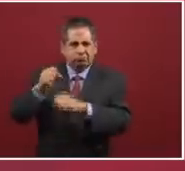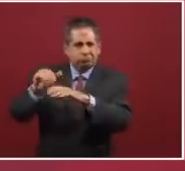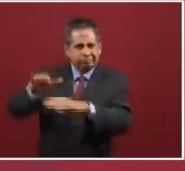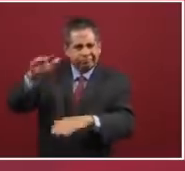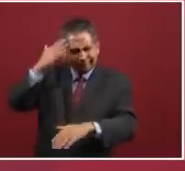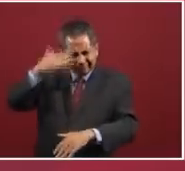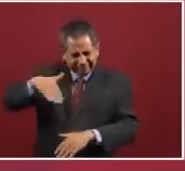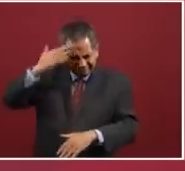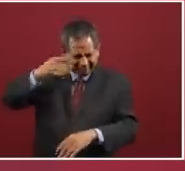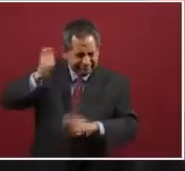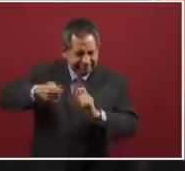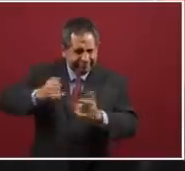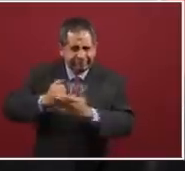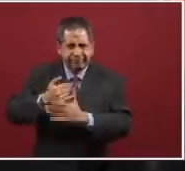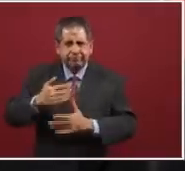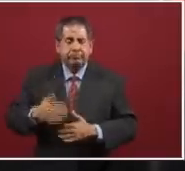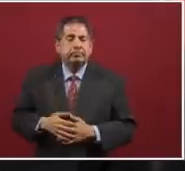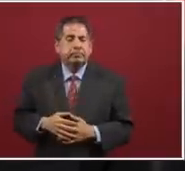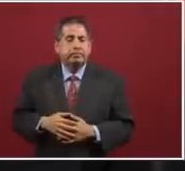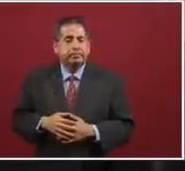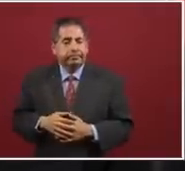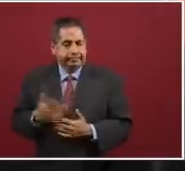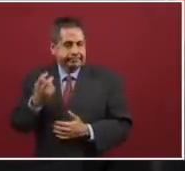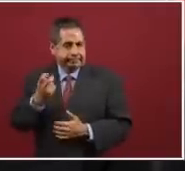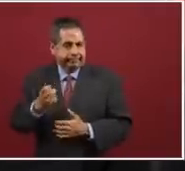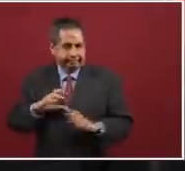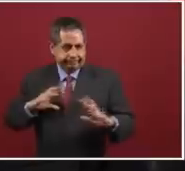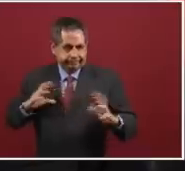Entonces, todo esto